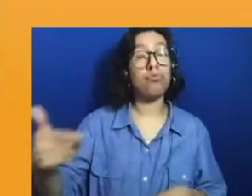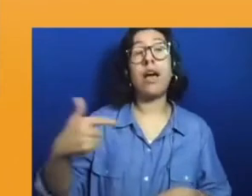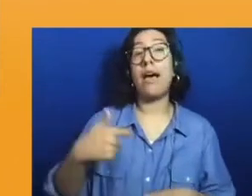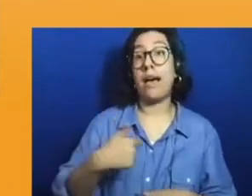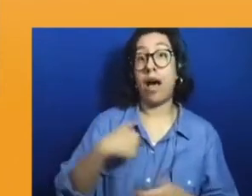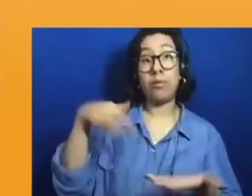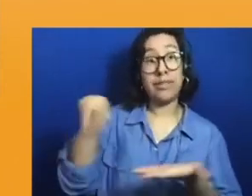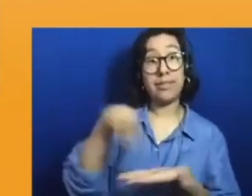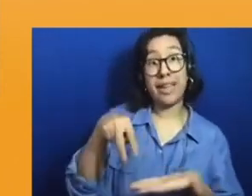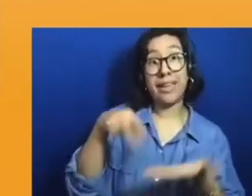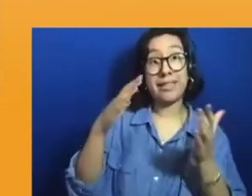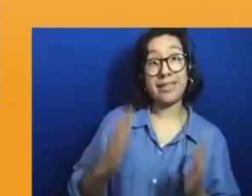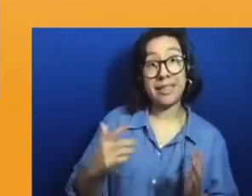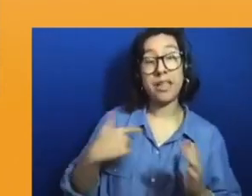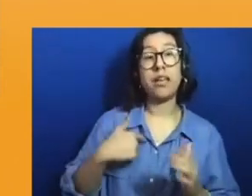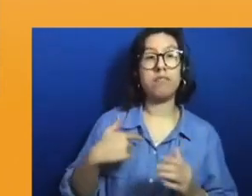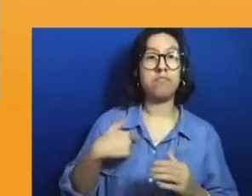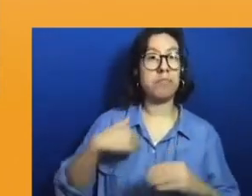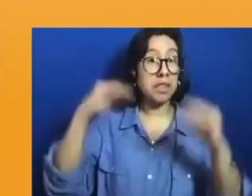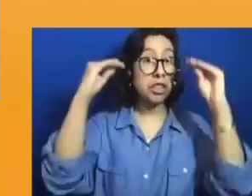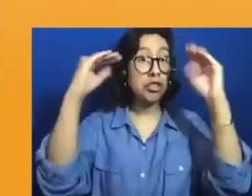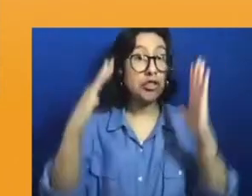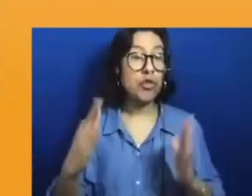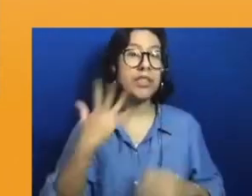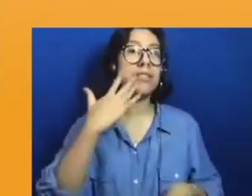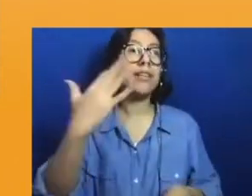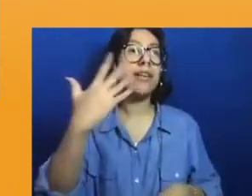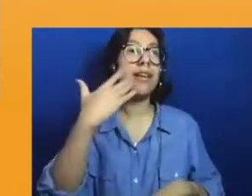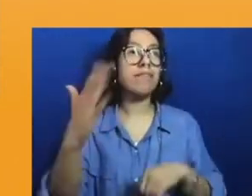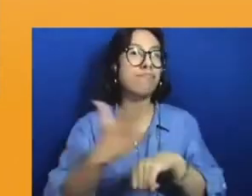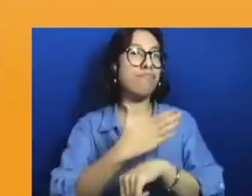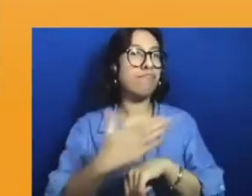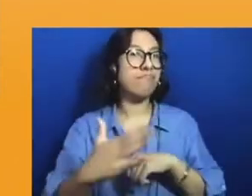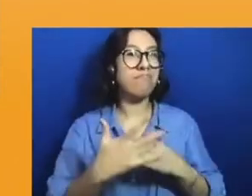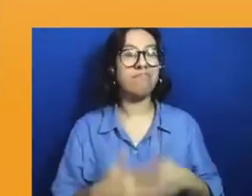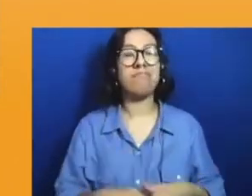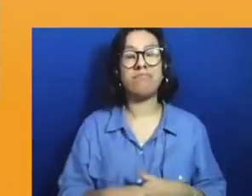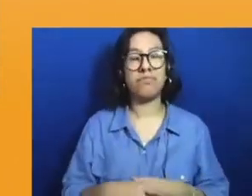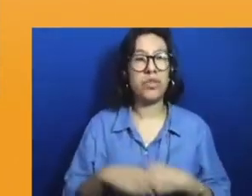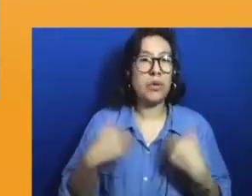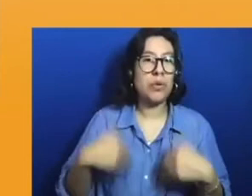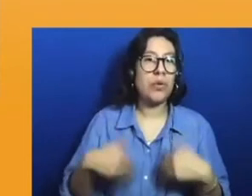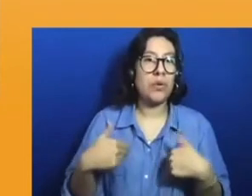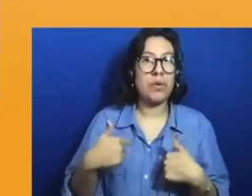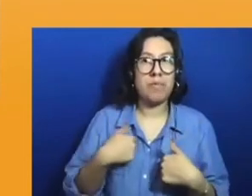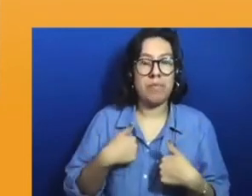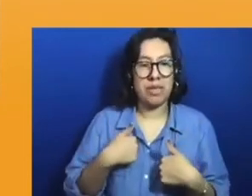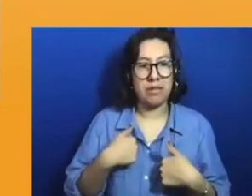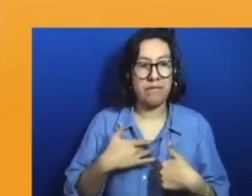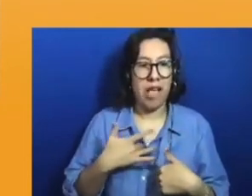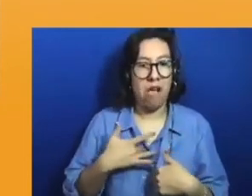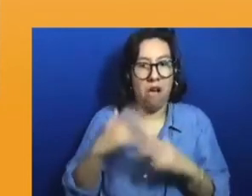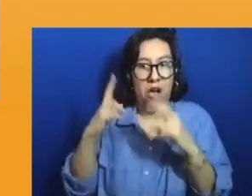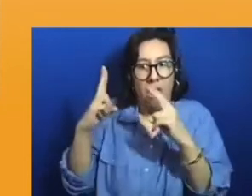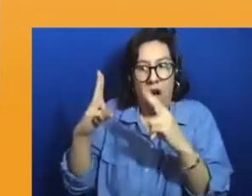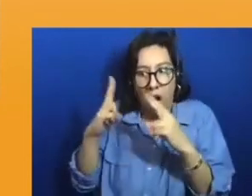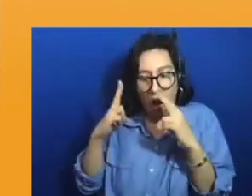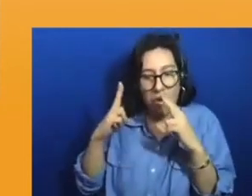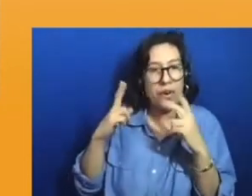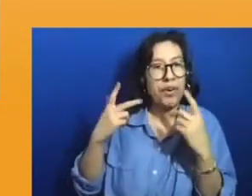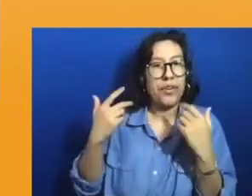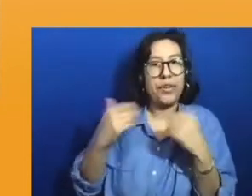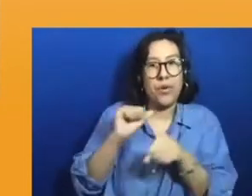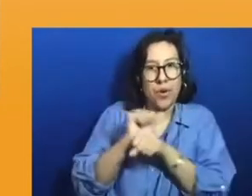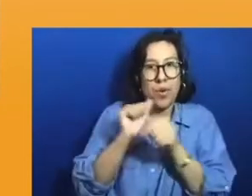estaba bailando y mi maestra estaba cantando. Y yo he tenido el tremendo honor de trabajar con